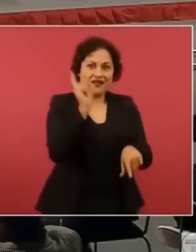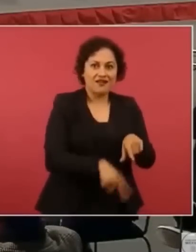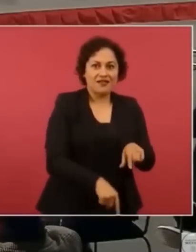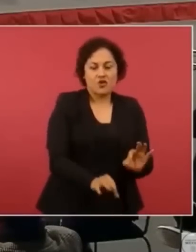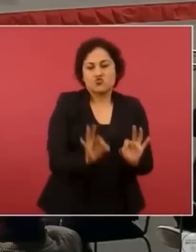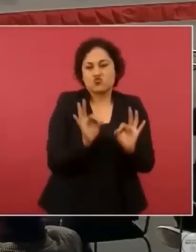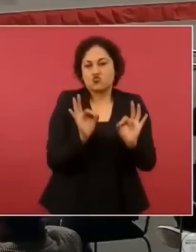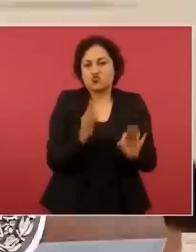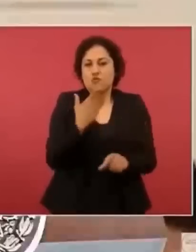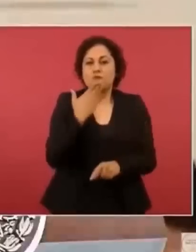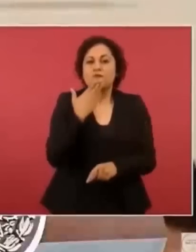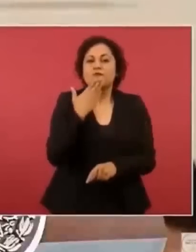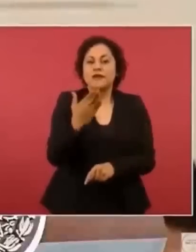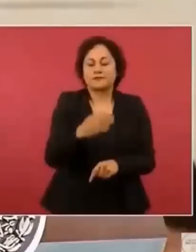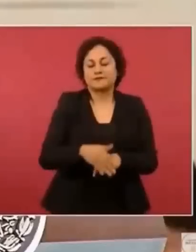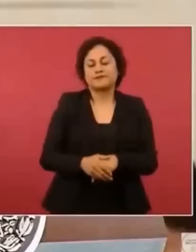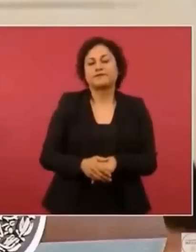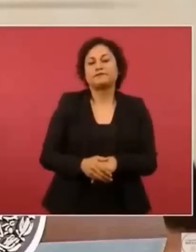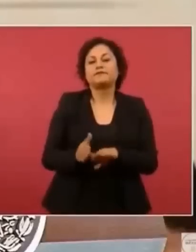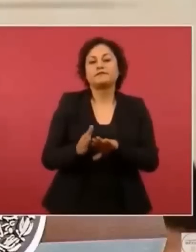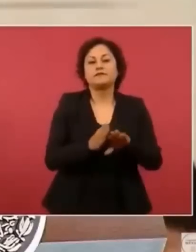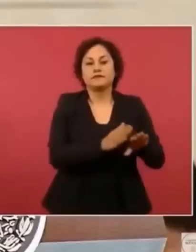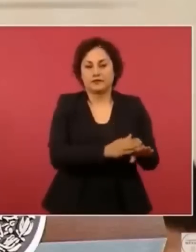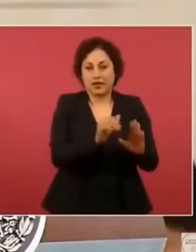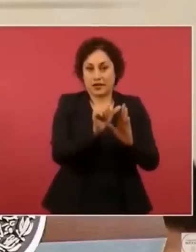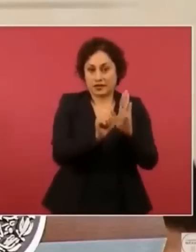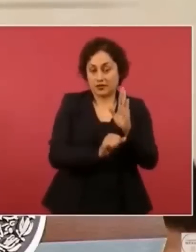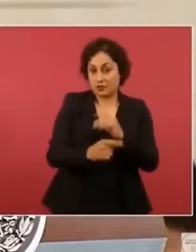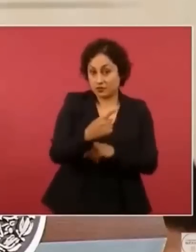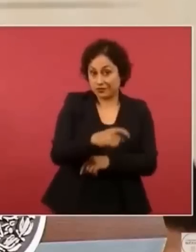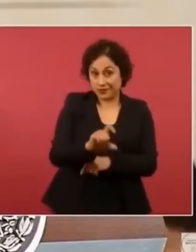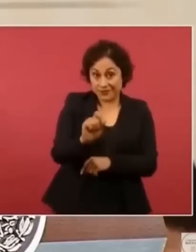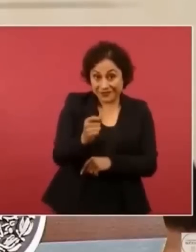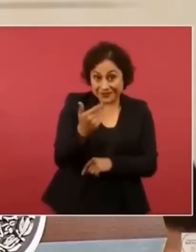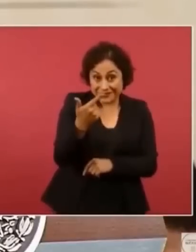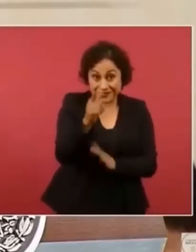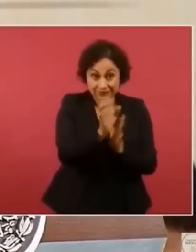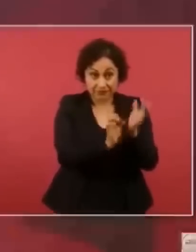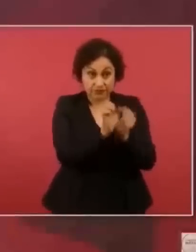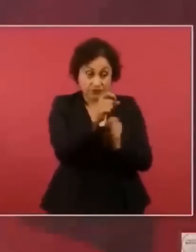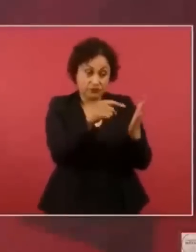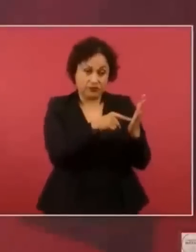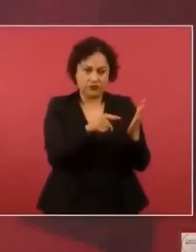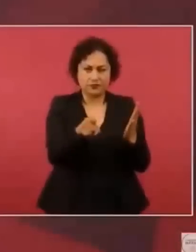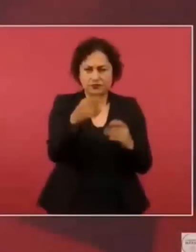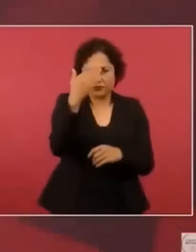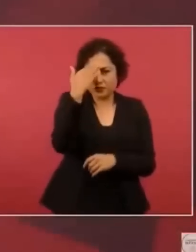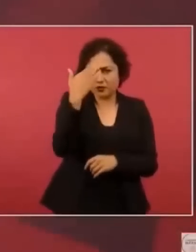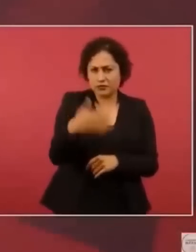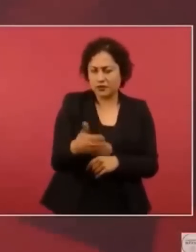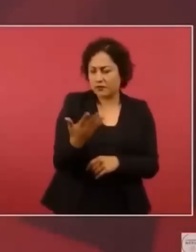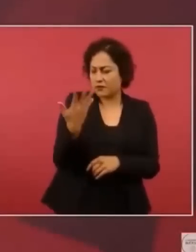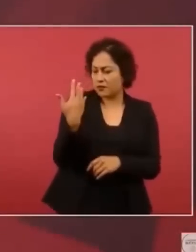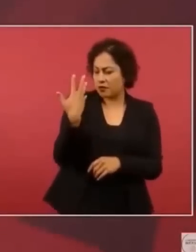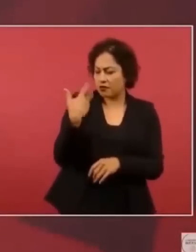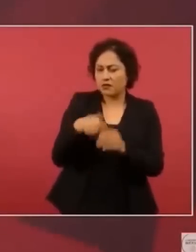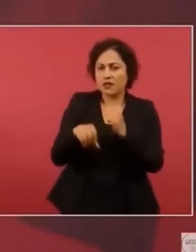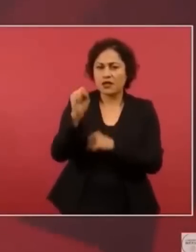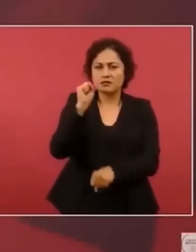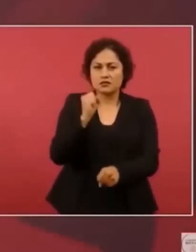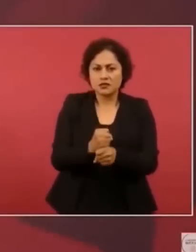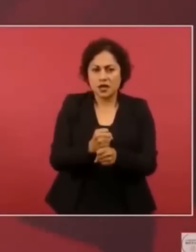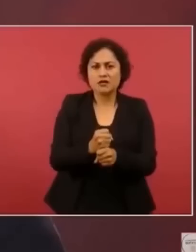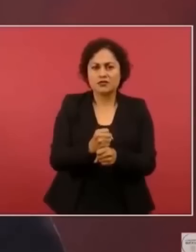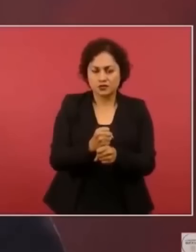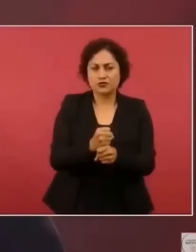Ahora, el asunto del 127 constitucional. Ustedes saben que hace 10 años o más se modificó